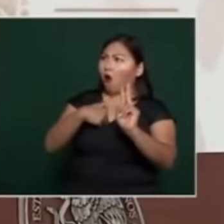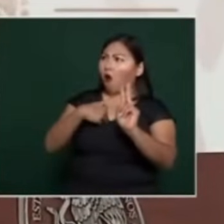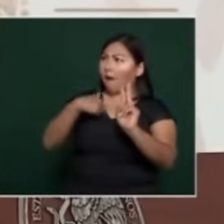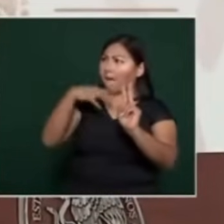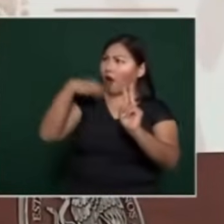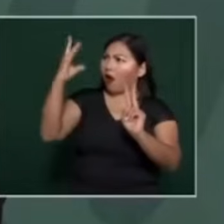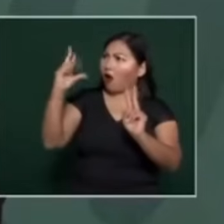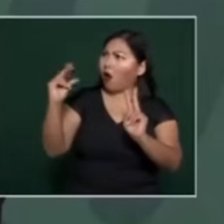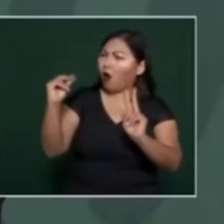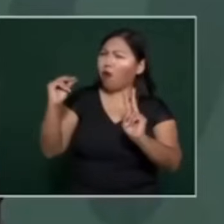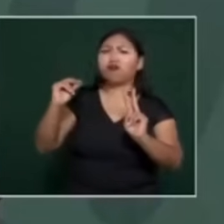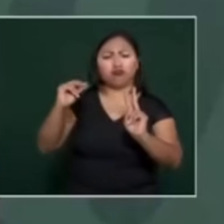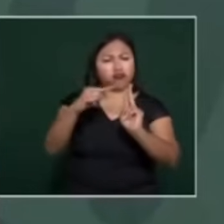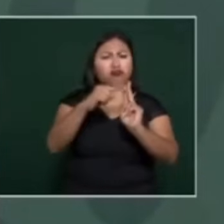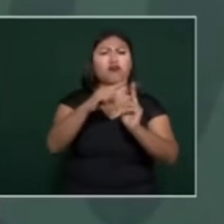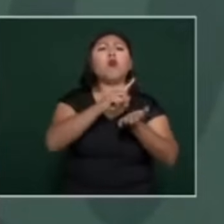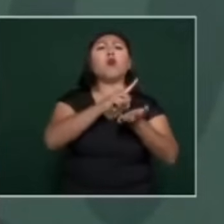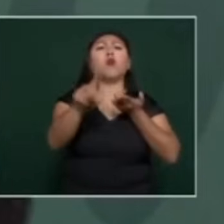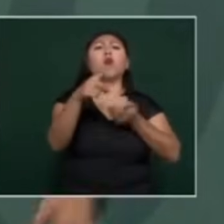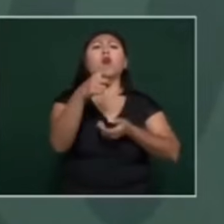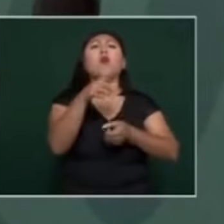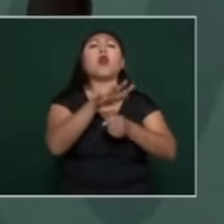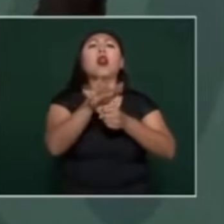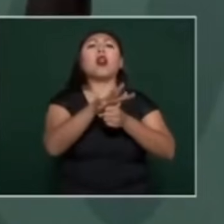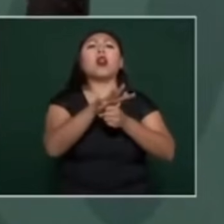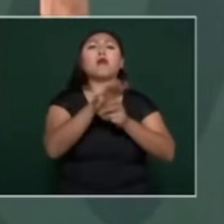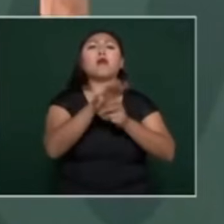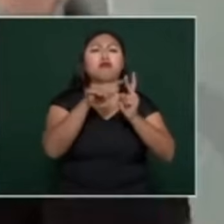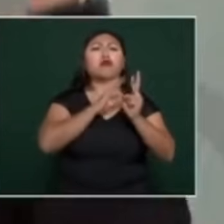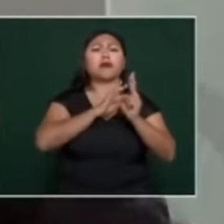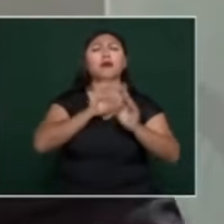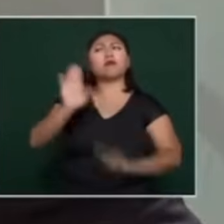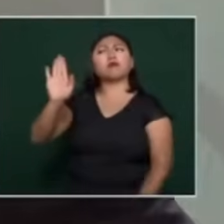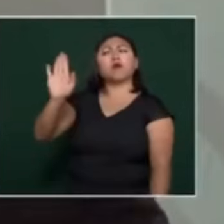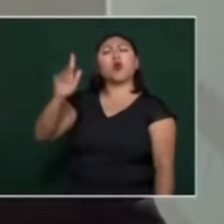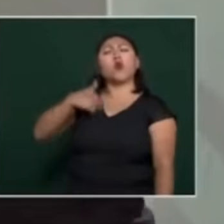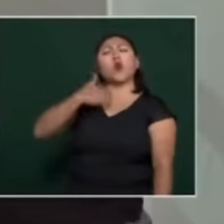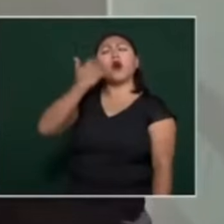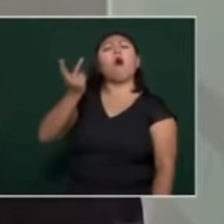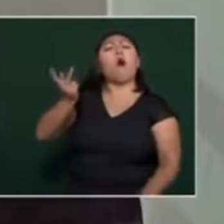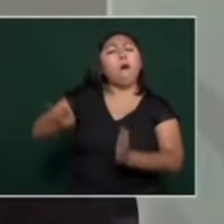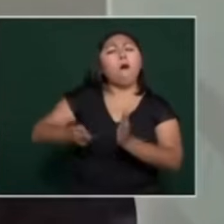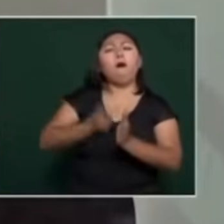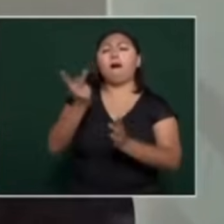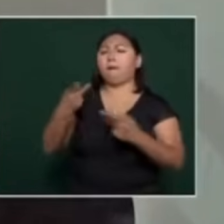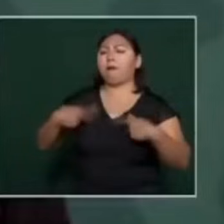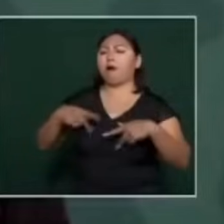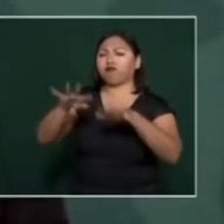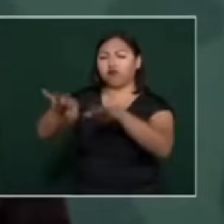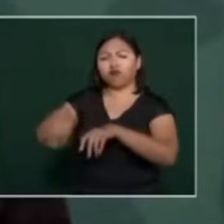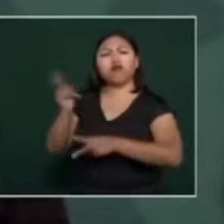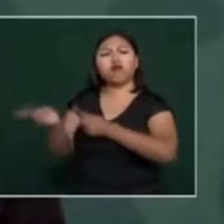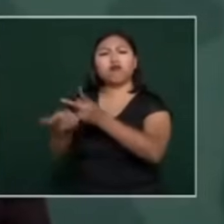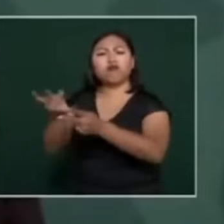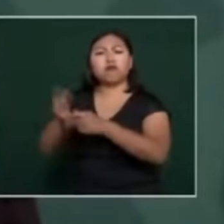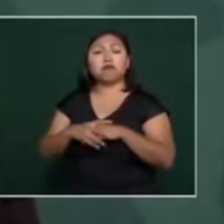sobre las encuestas para estos 9 estados? Vamos a escuchar, porque habla de las inconformidades que